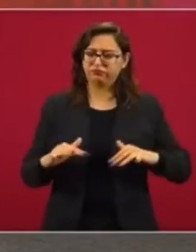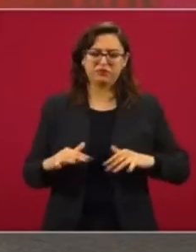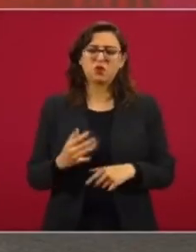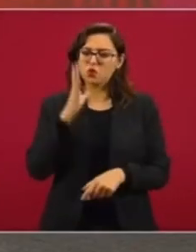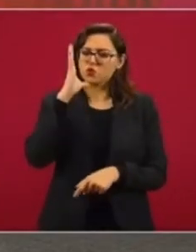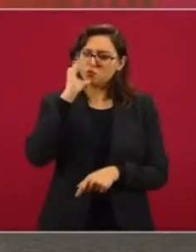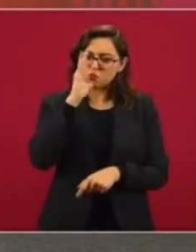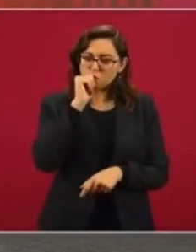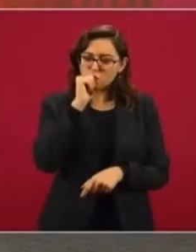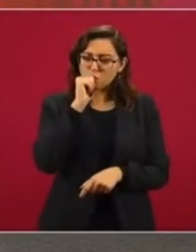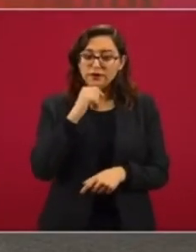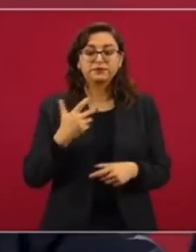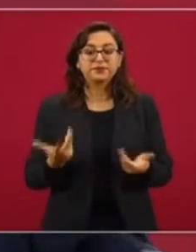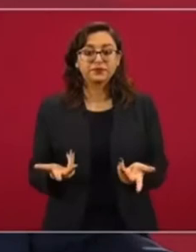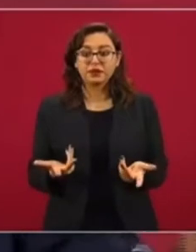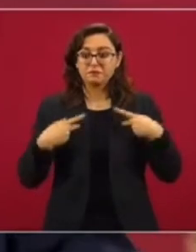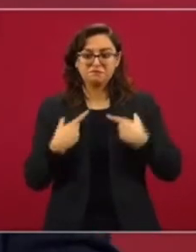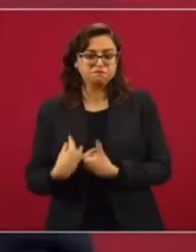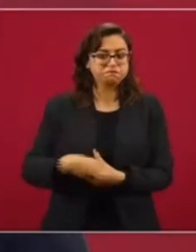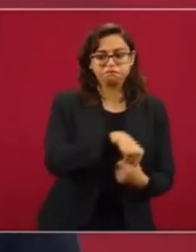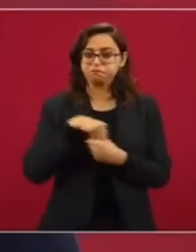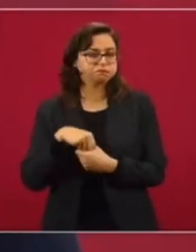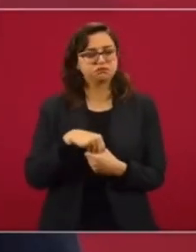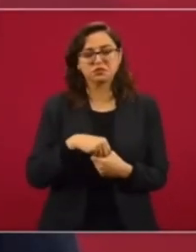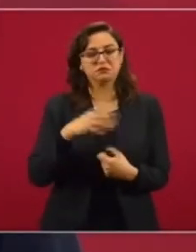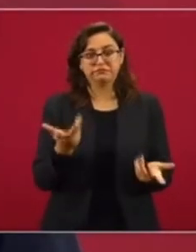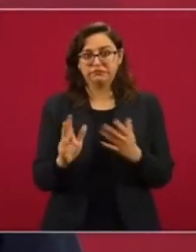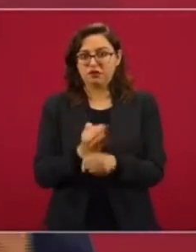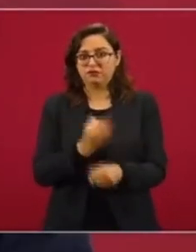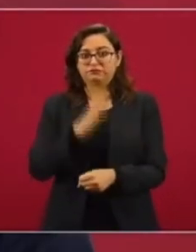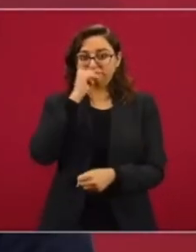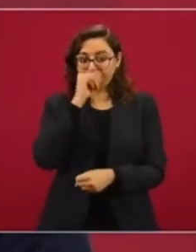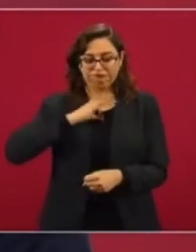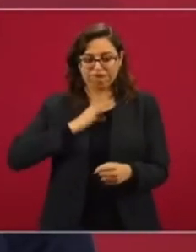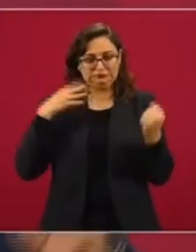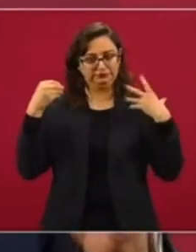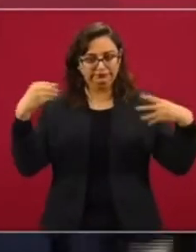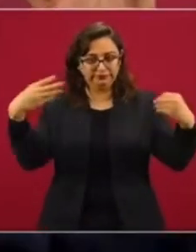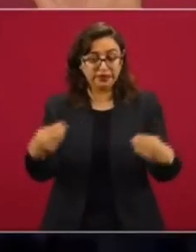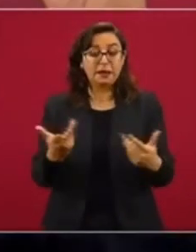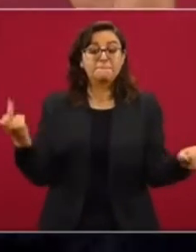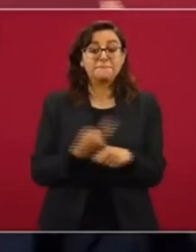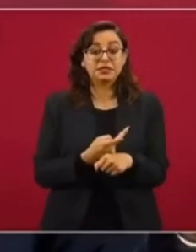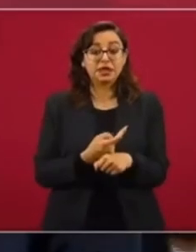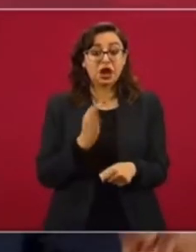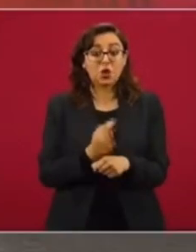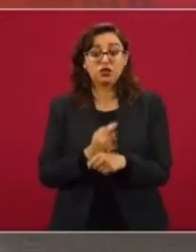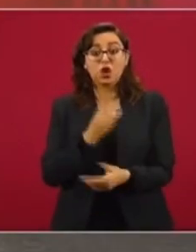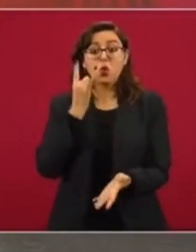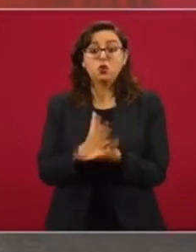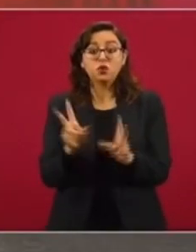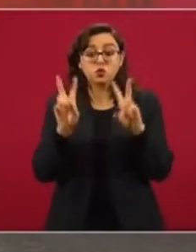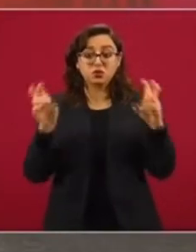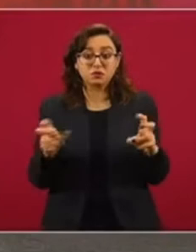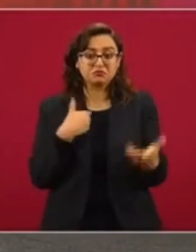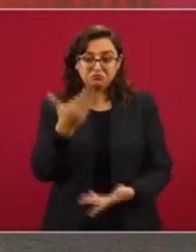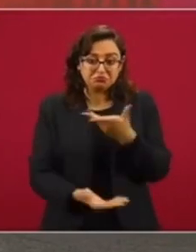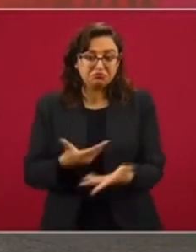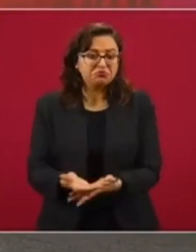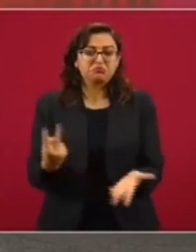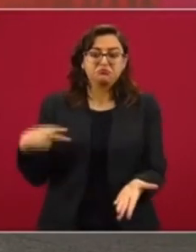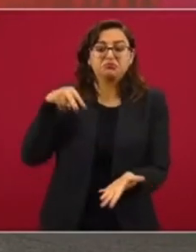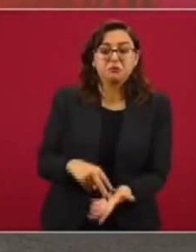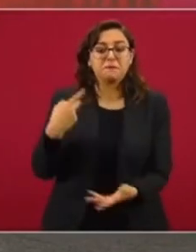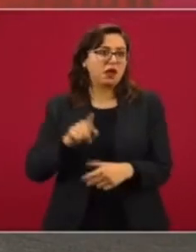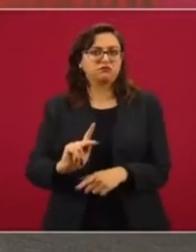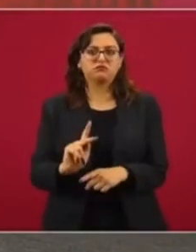congregaciones, no se puede aglutinar a la gente, la pandemia, pues son actos más que nada para ser vistos en las redes sociales